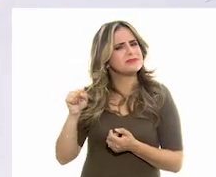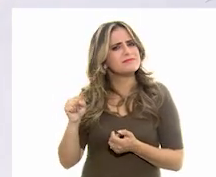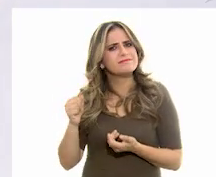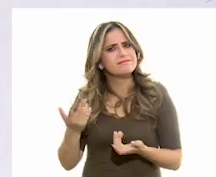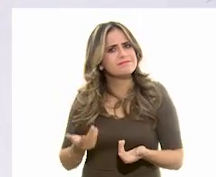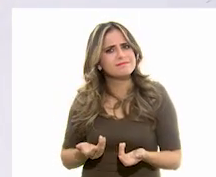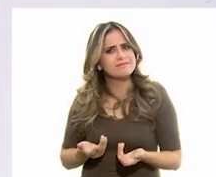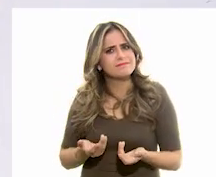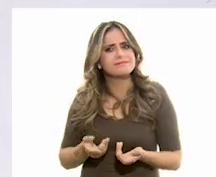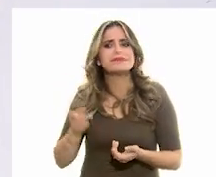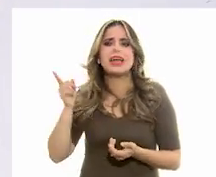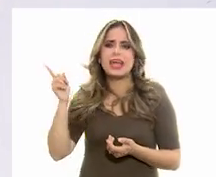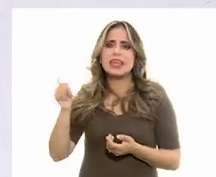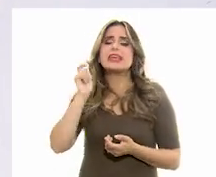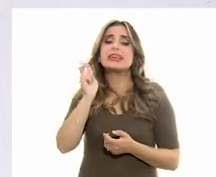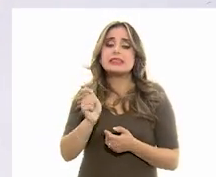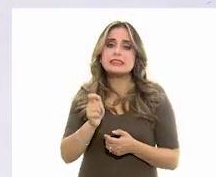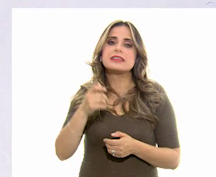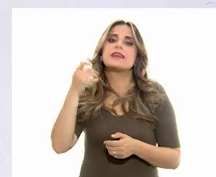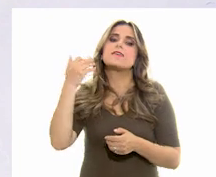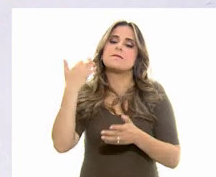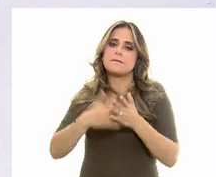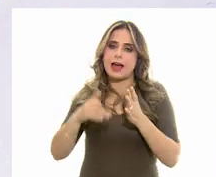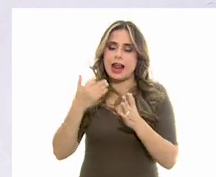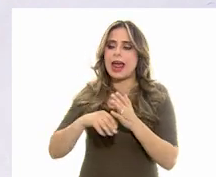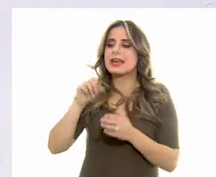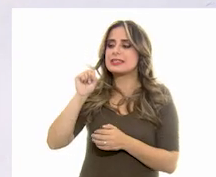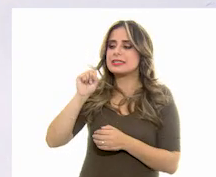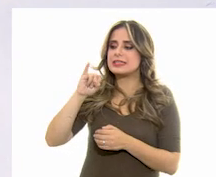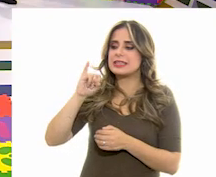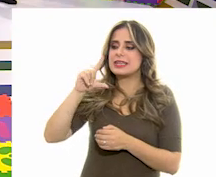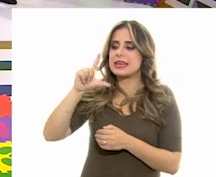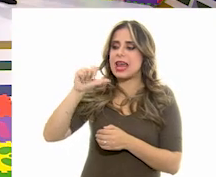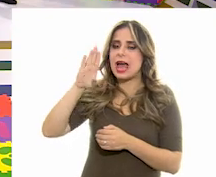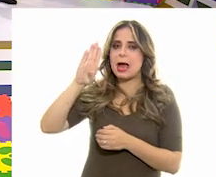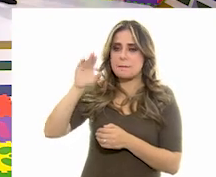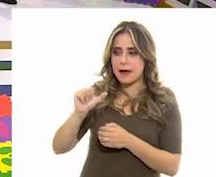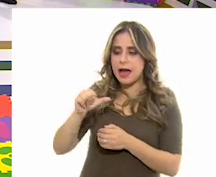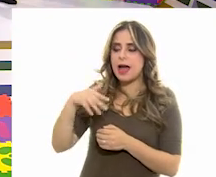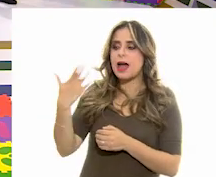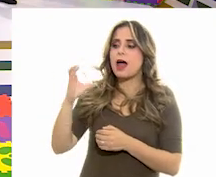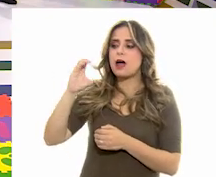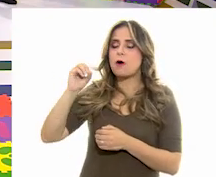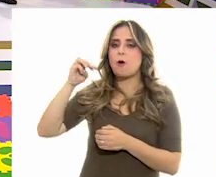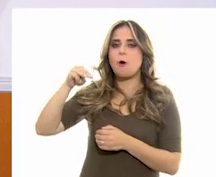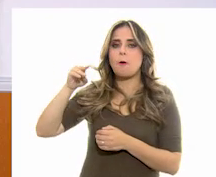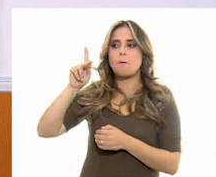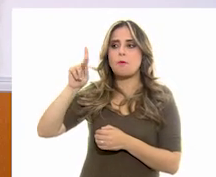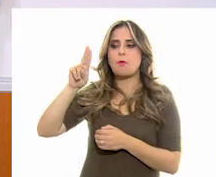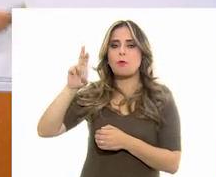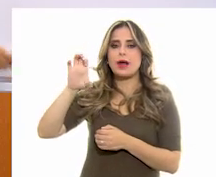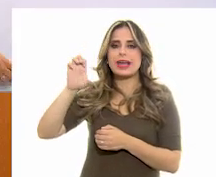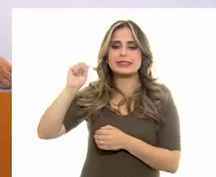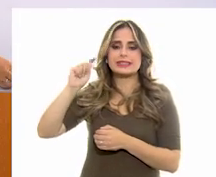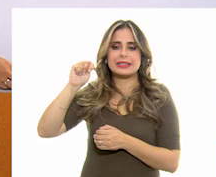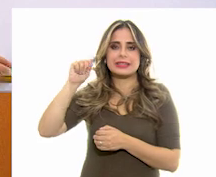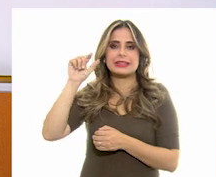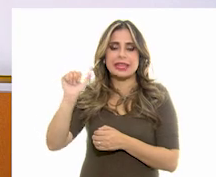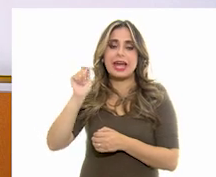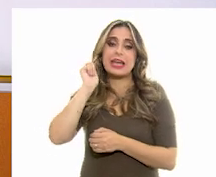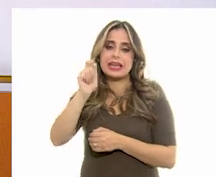esta también es una sílaba compuesta. Muy bien. Entonces, nada más vamos a hacer el cambio de